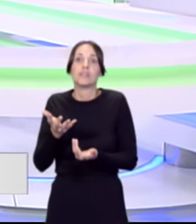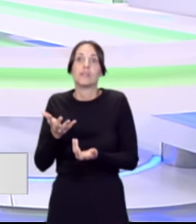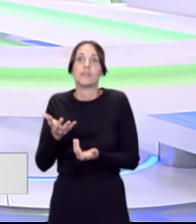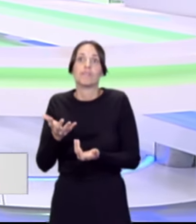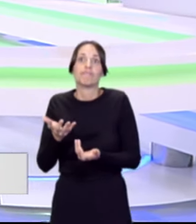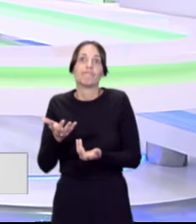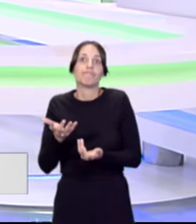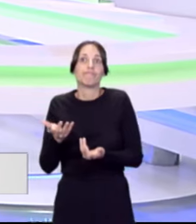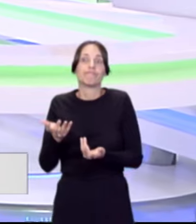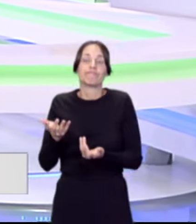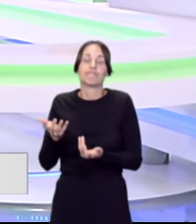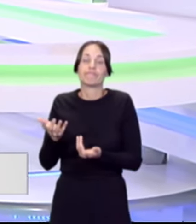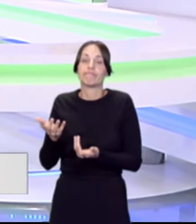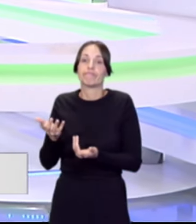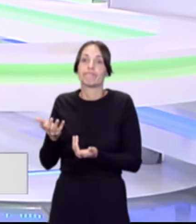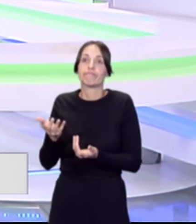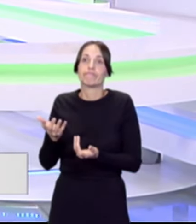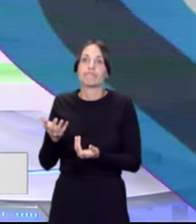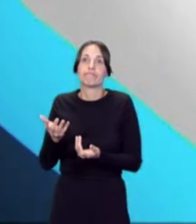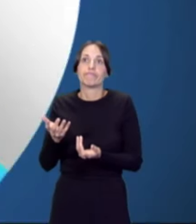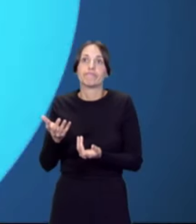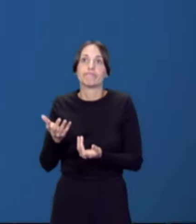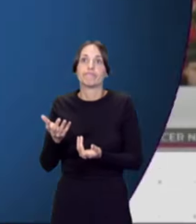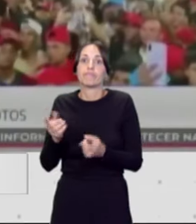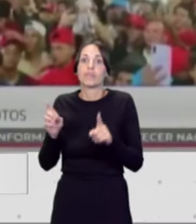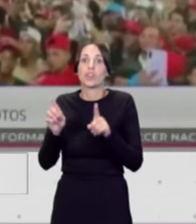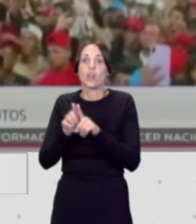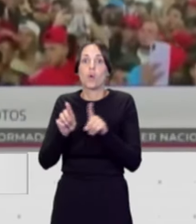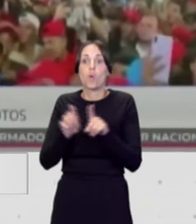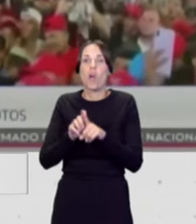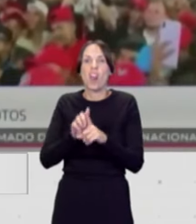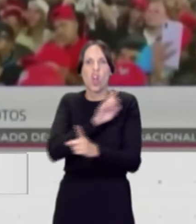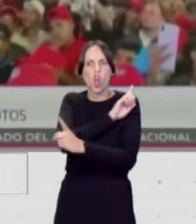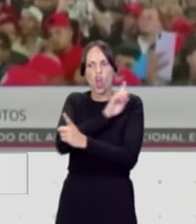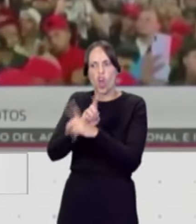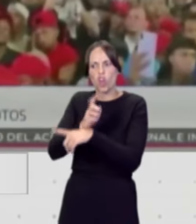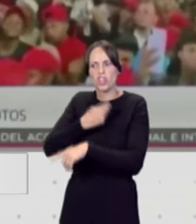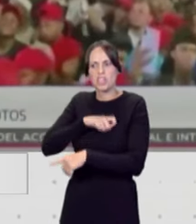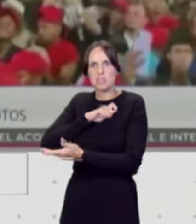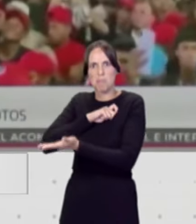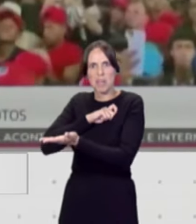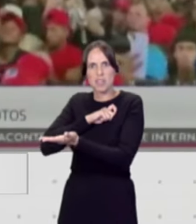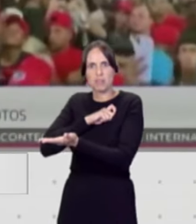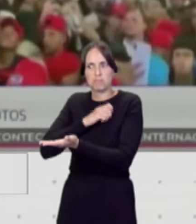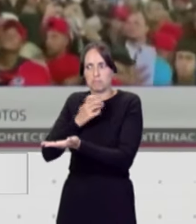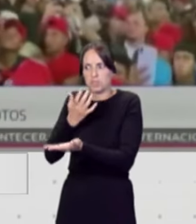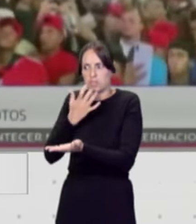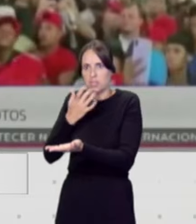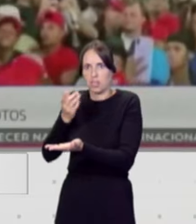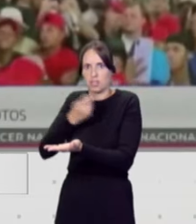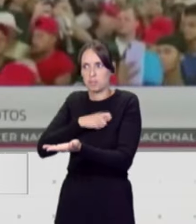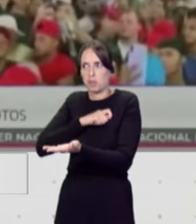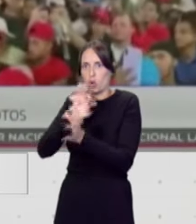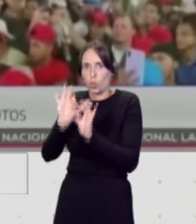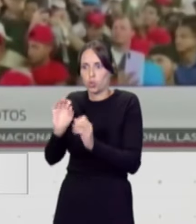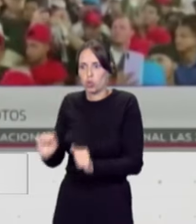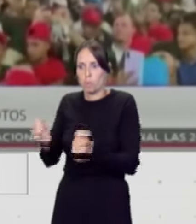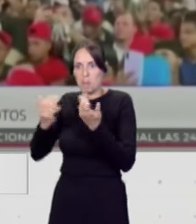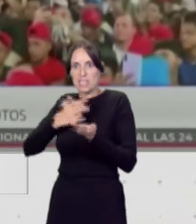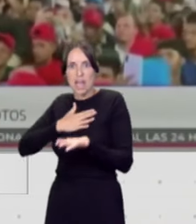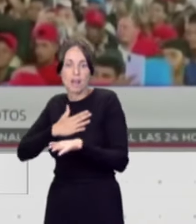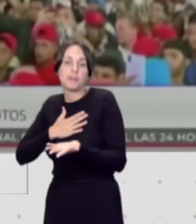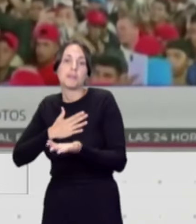se esté atacando un país que está ayudando a su propia gente, a su propio pueblo. Claro, decía además Nicolás Maduro con